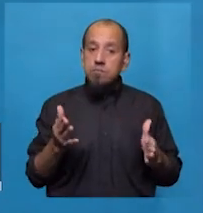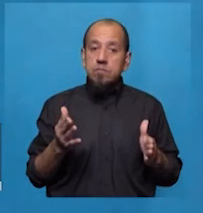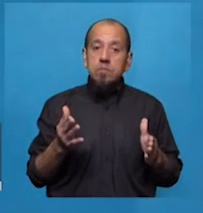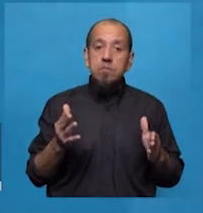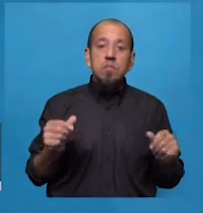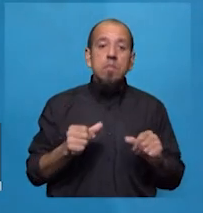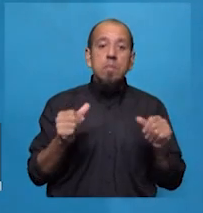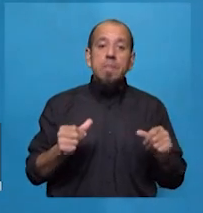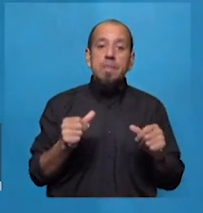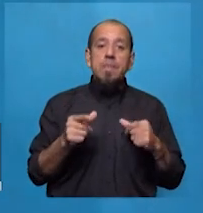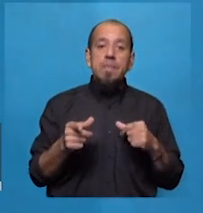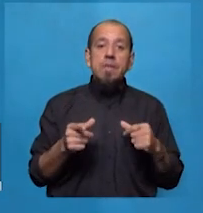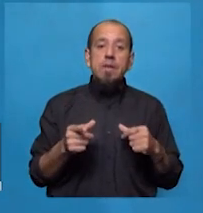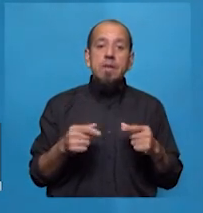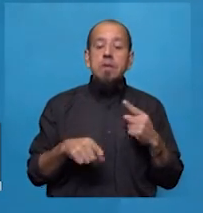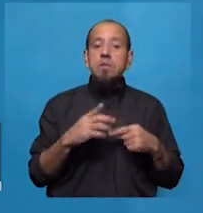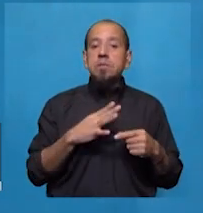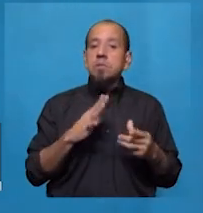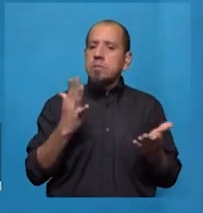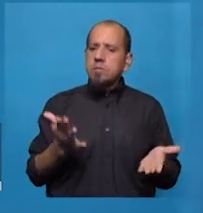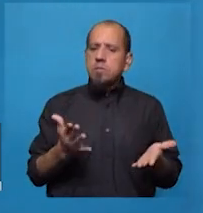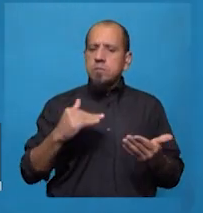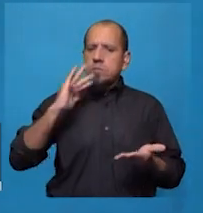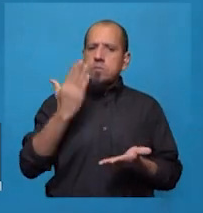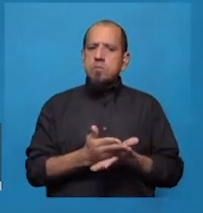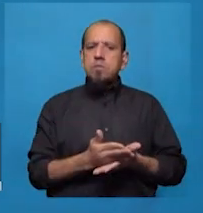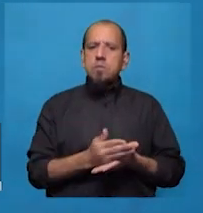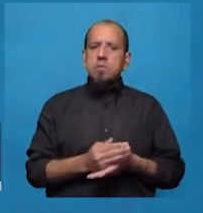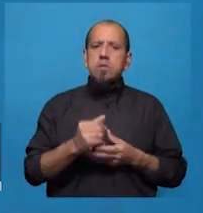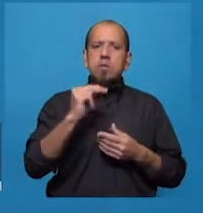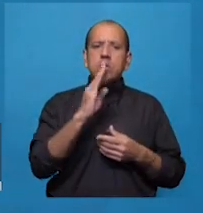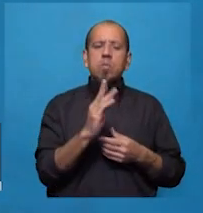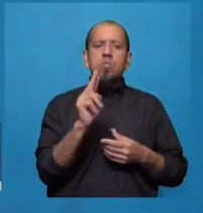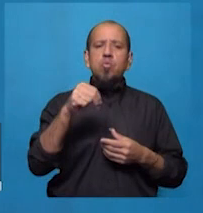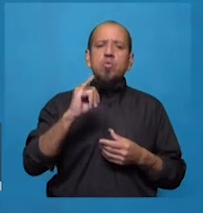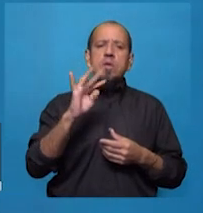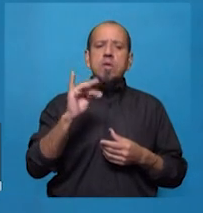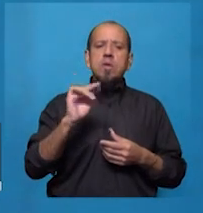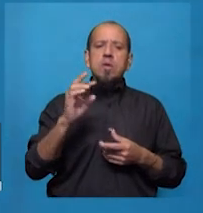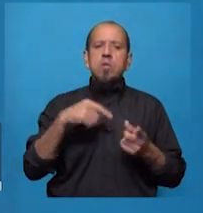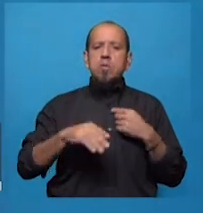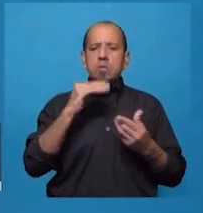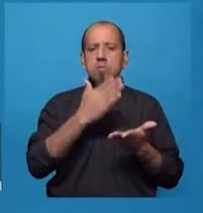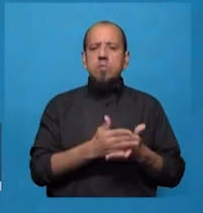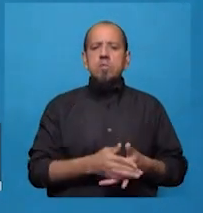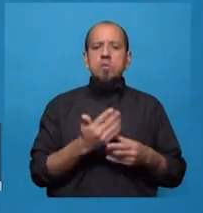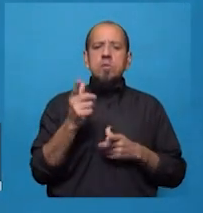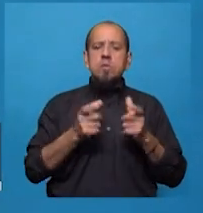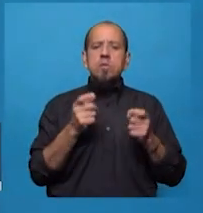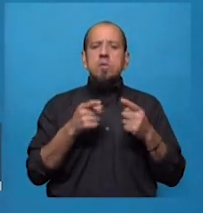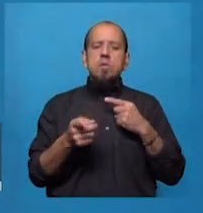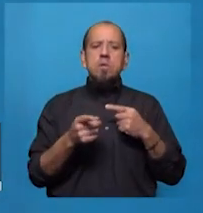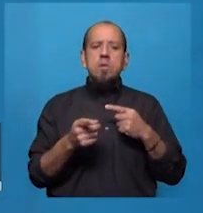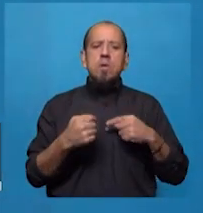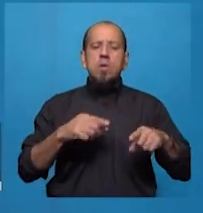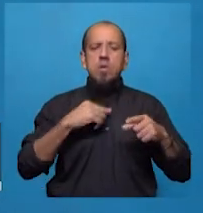hacerse Mucho más duro la represión y la el punitivismo a la hora de meter más gente para dentro de las cárceles